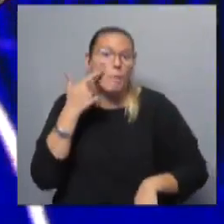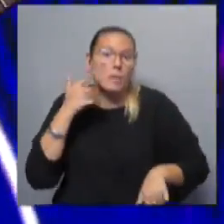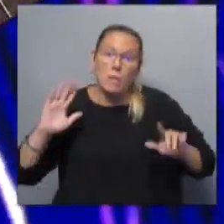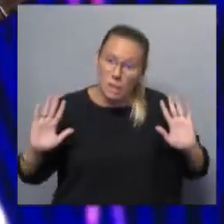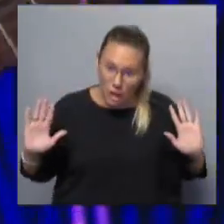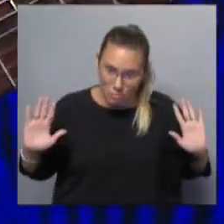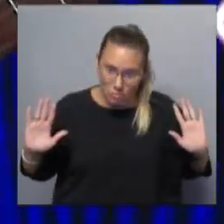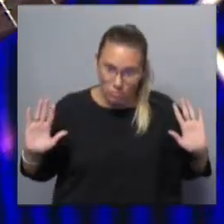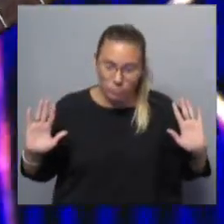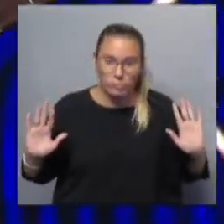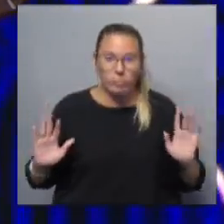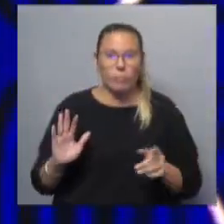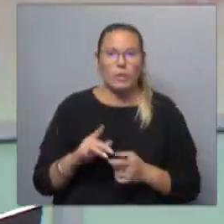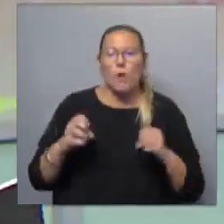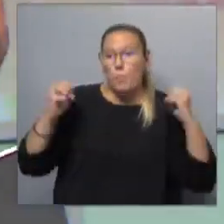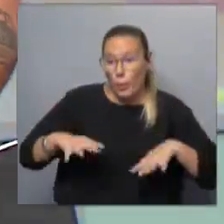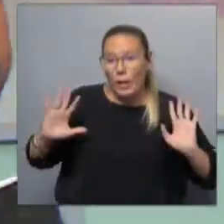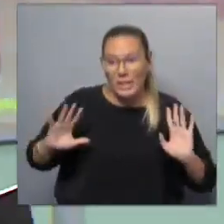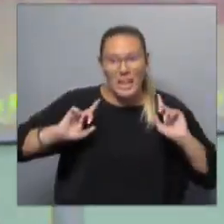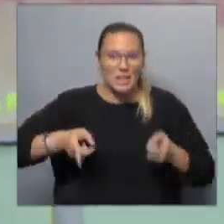Experimental. Porque tal. Brujería.